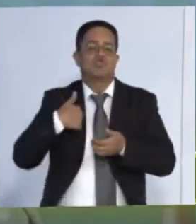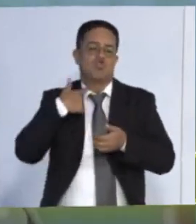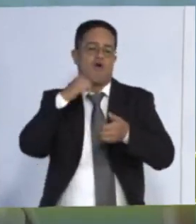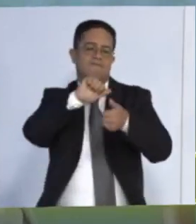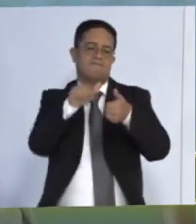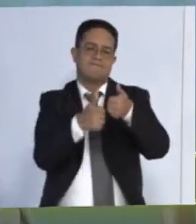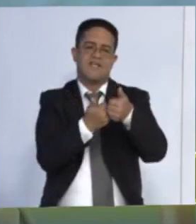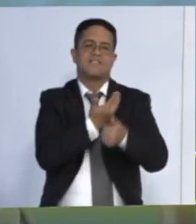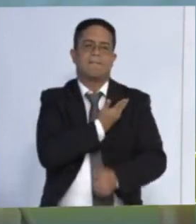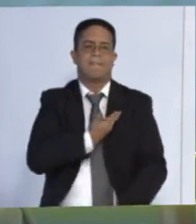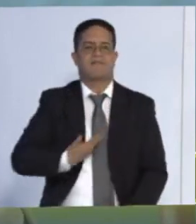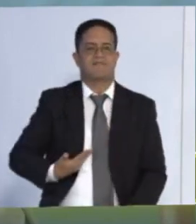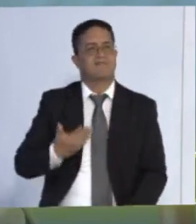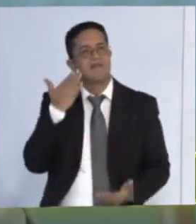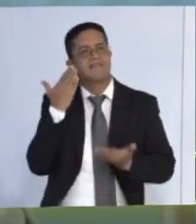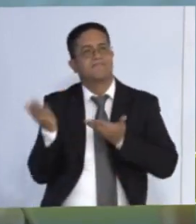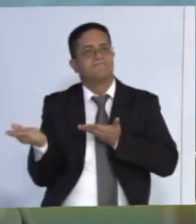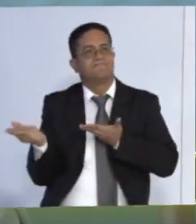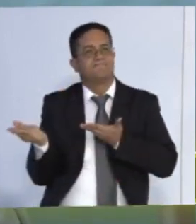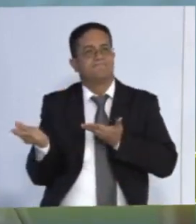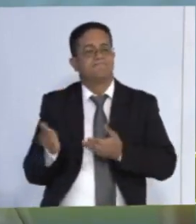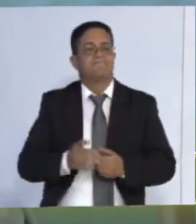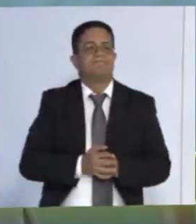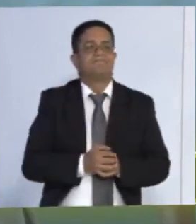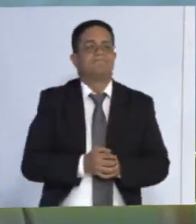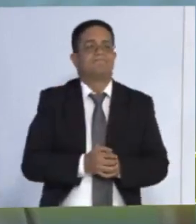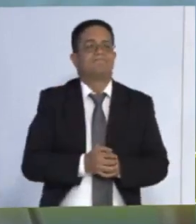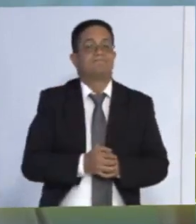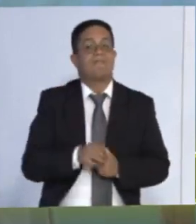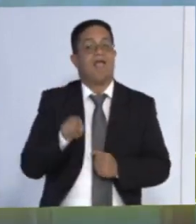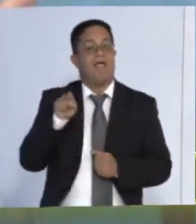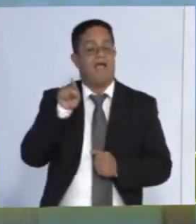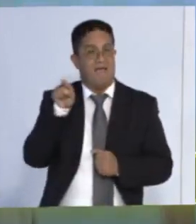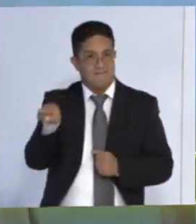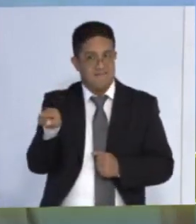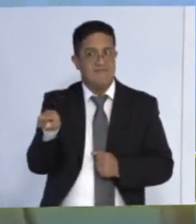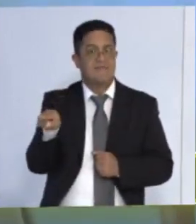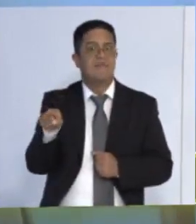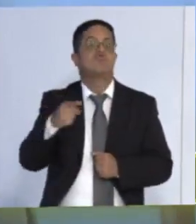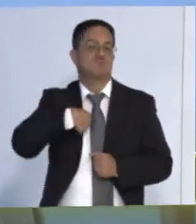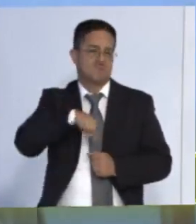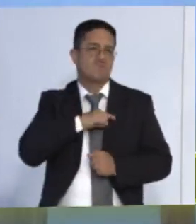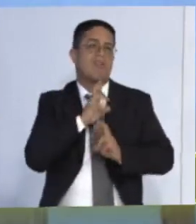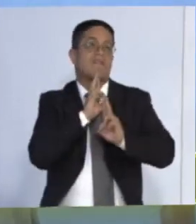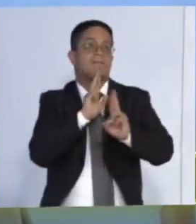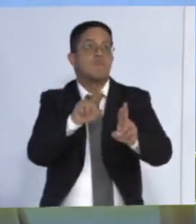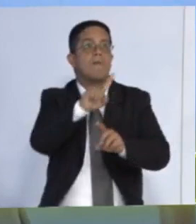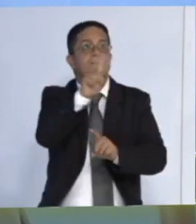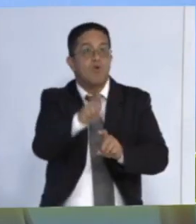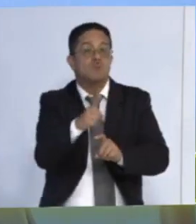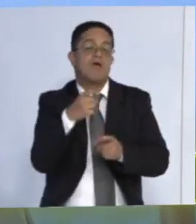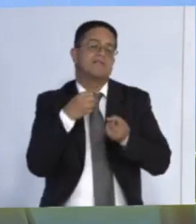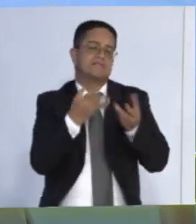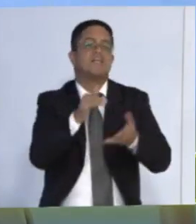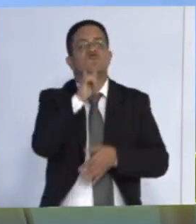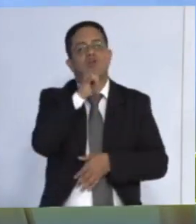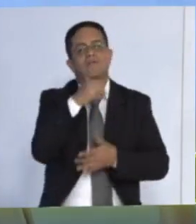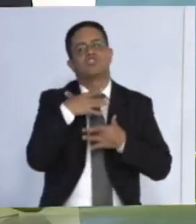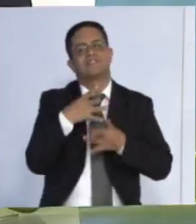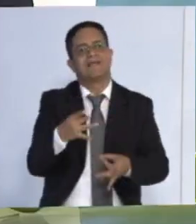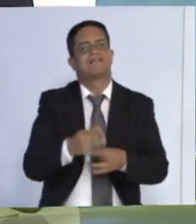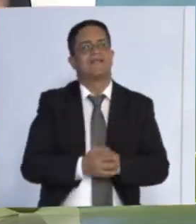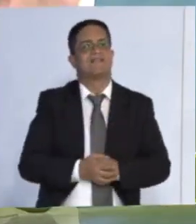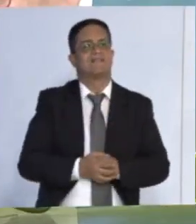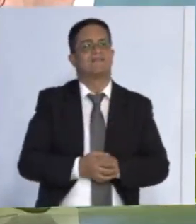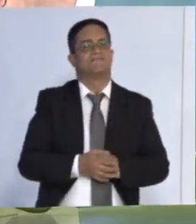es @sbai, @sbai. Ahí estamos disponibles para responder sus preguntas y tenemos información interesante para todos. En